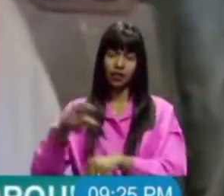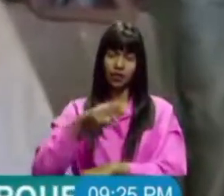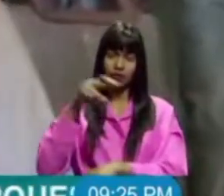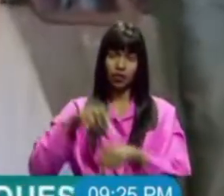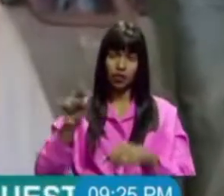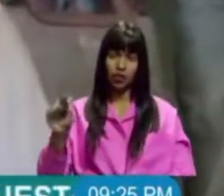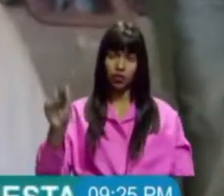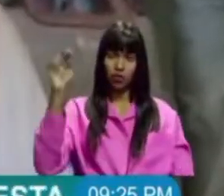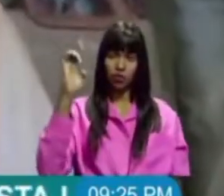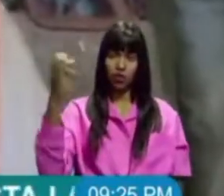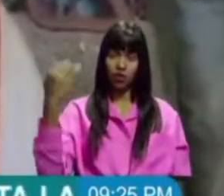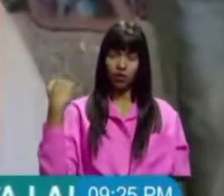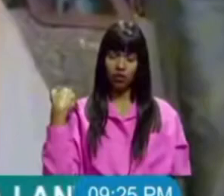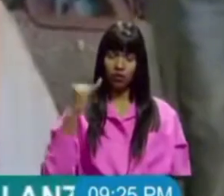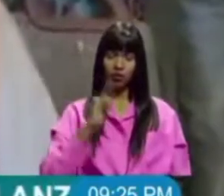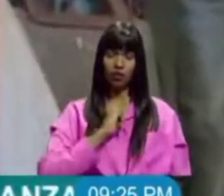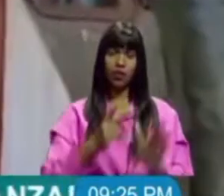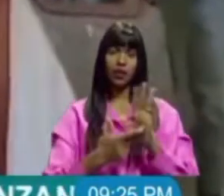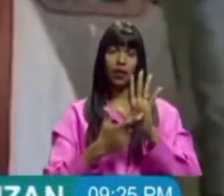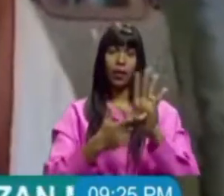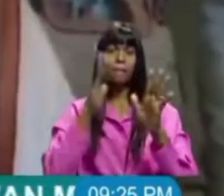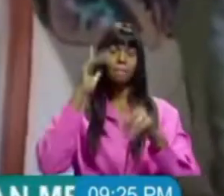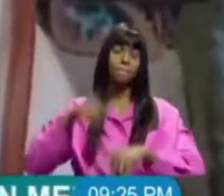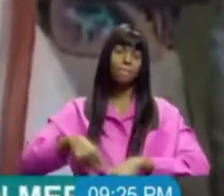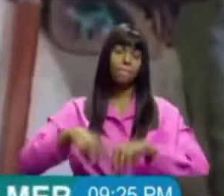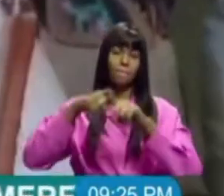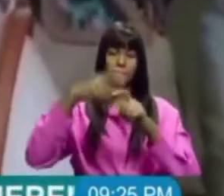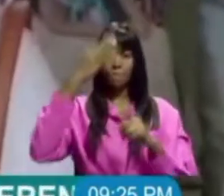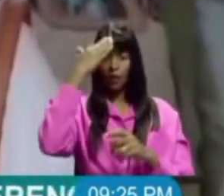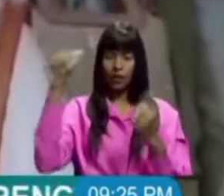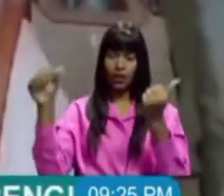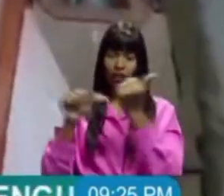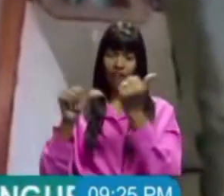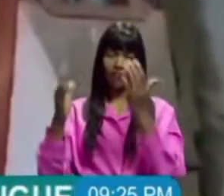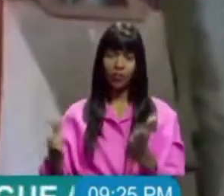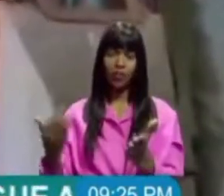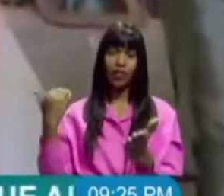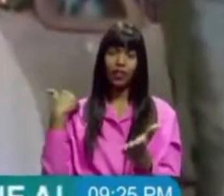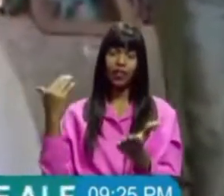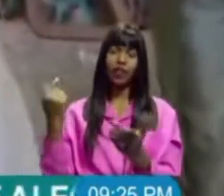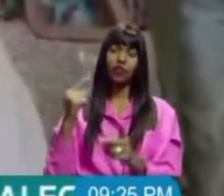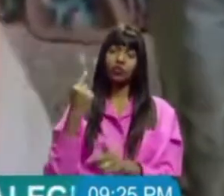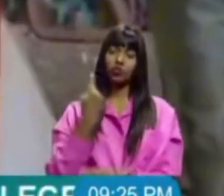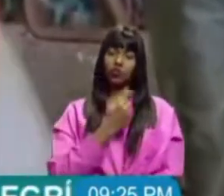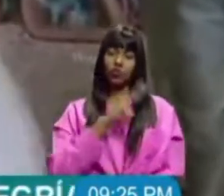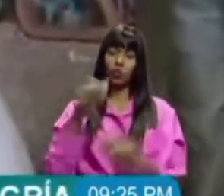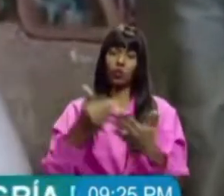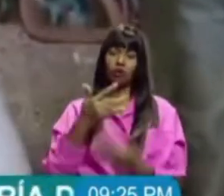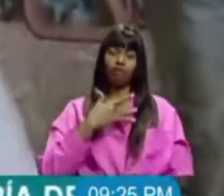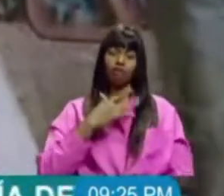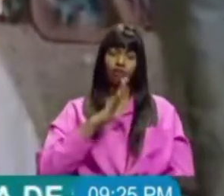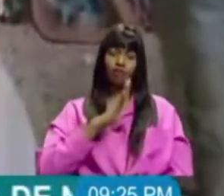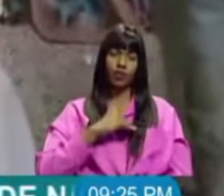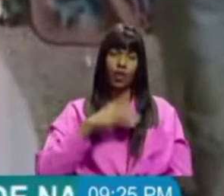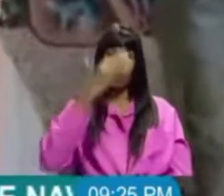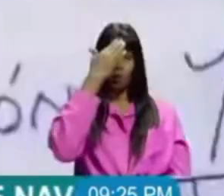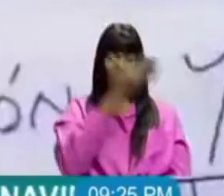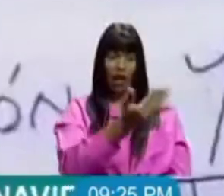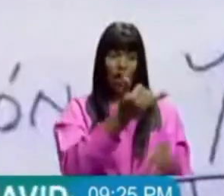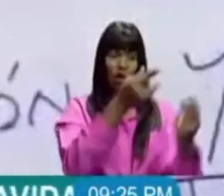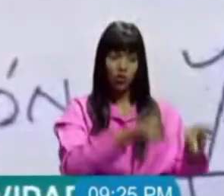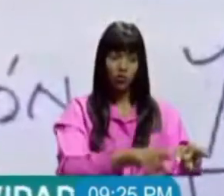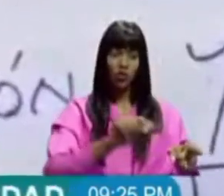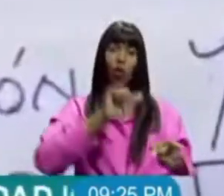nordeste, que es la que yo represento, la vamos a paralizar, porque las enfermeras están todas indignadas con esto, porque hoy es Shakira, mañana es otra